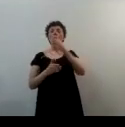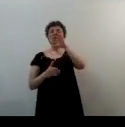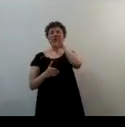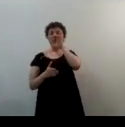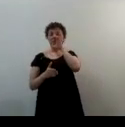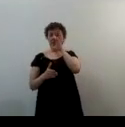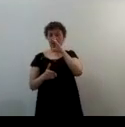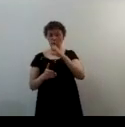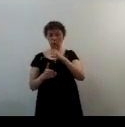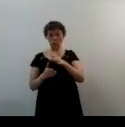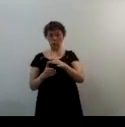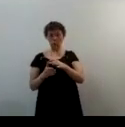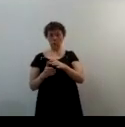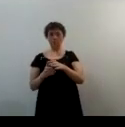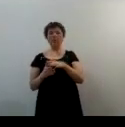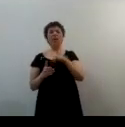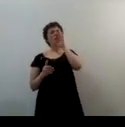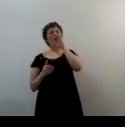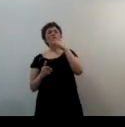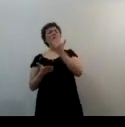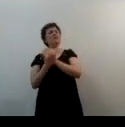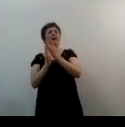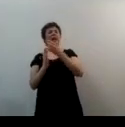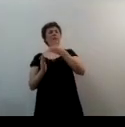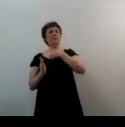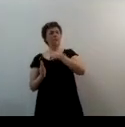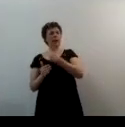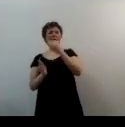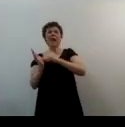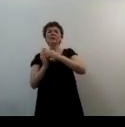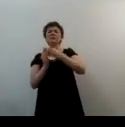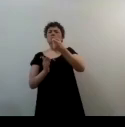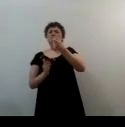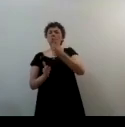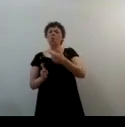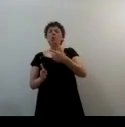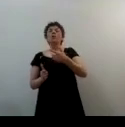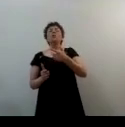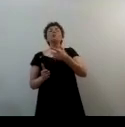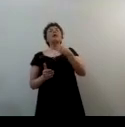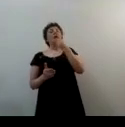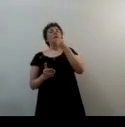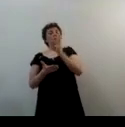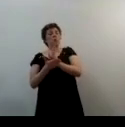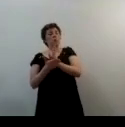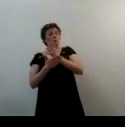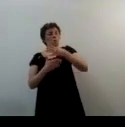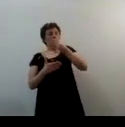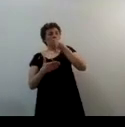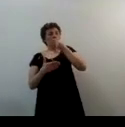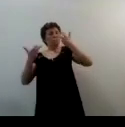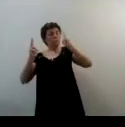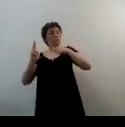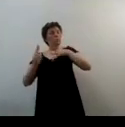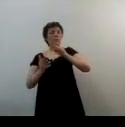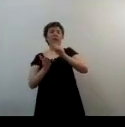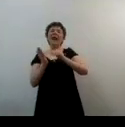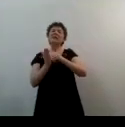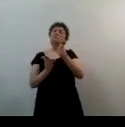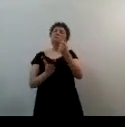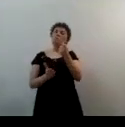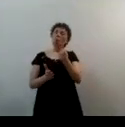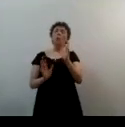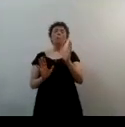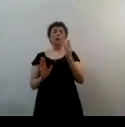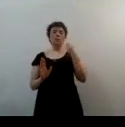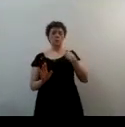es carne blanca, tiene poca grasa, pues son alimentos proteicos que se pueden consumir y tienen poca grasa. Pero igual,